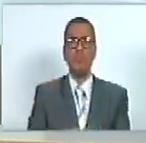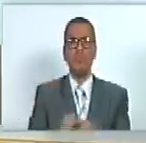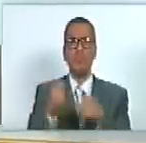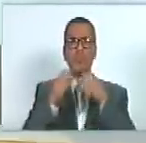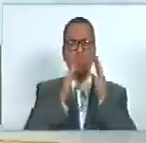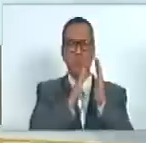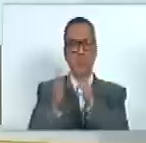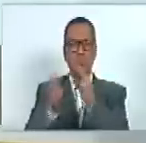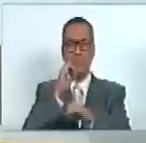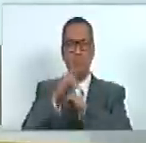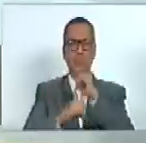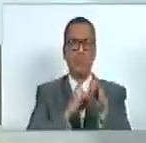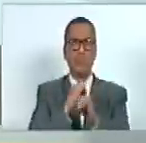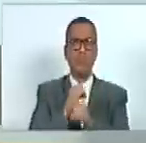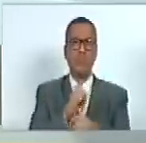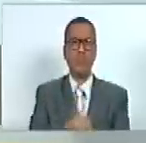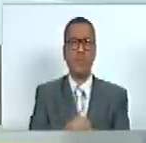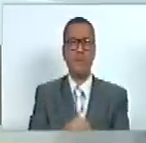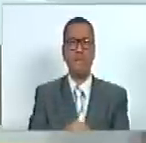orden internacional.